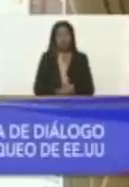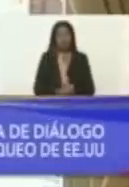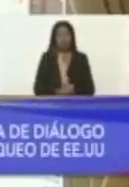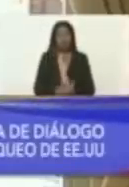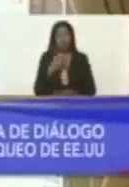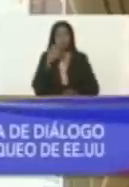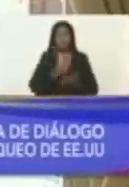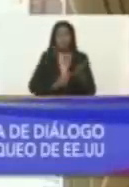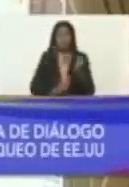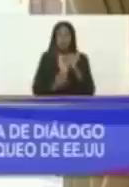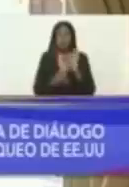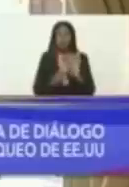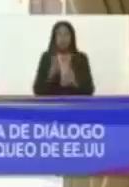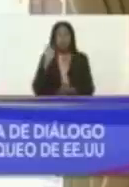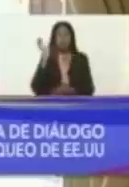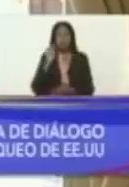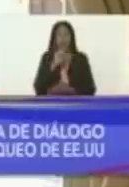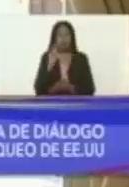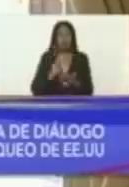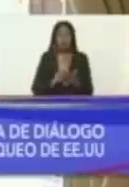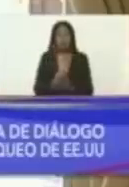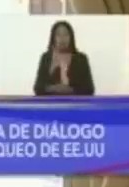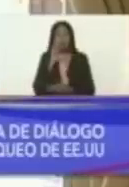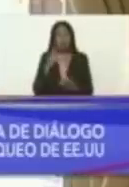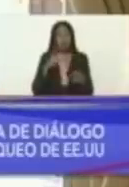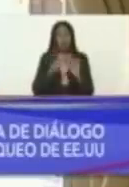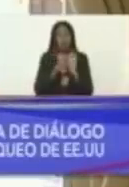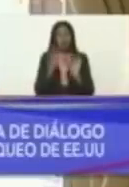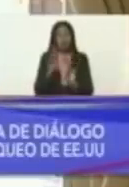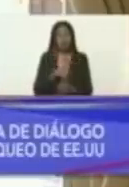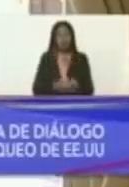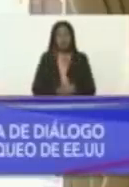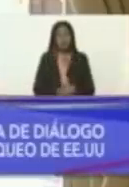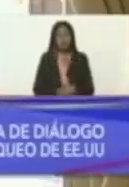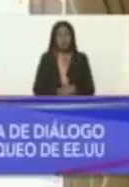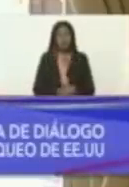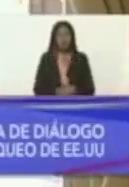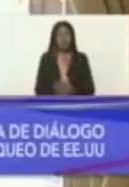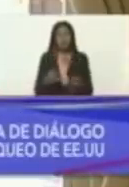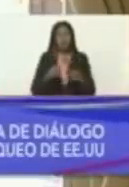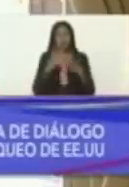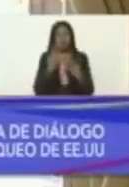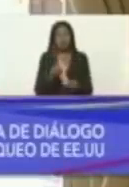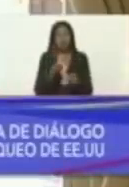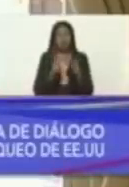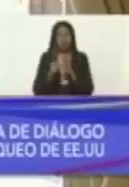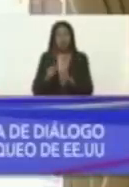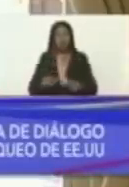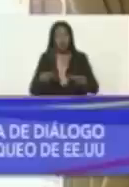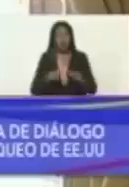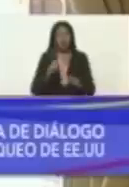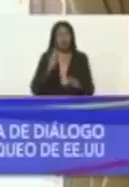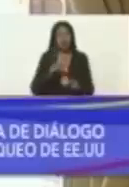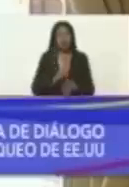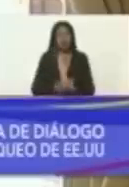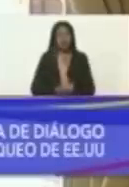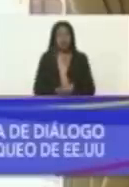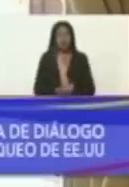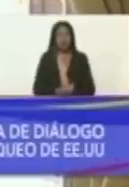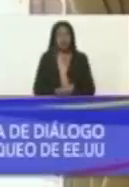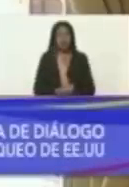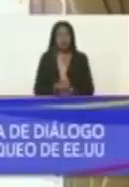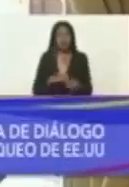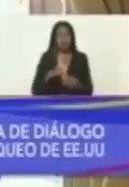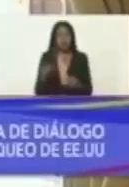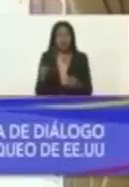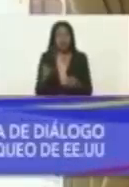propuestas a la asamblea y ver si hay el entendimiento en algunos sectores para sacar